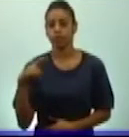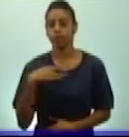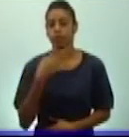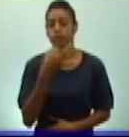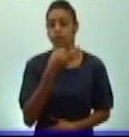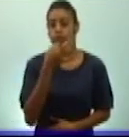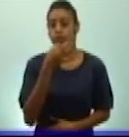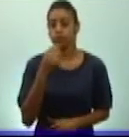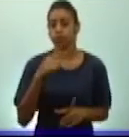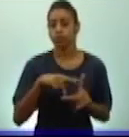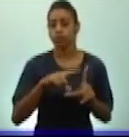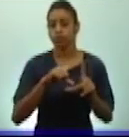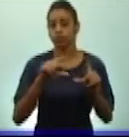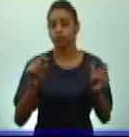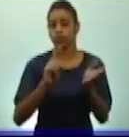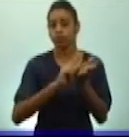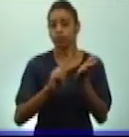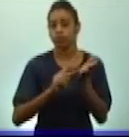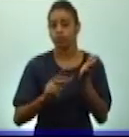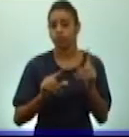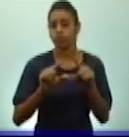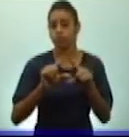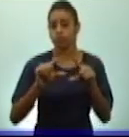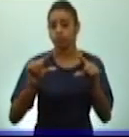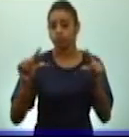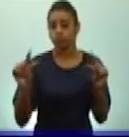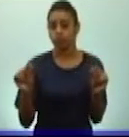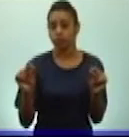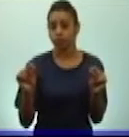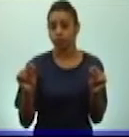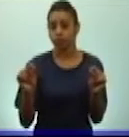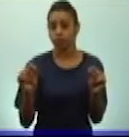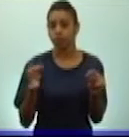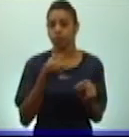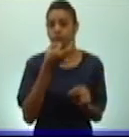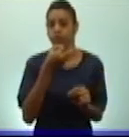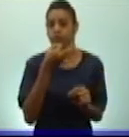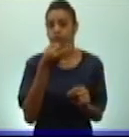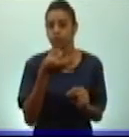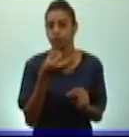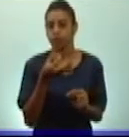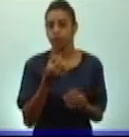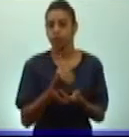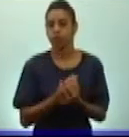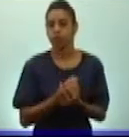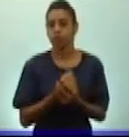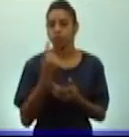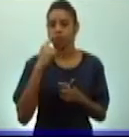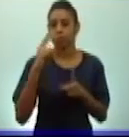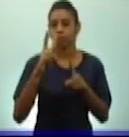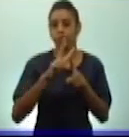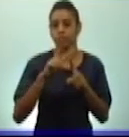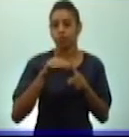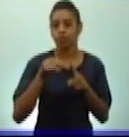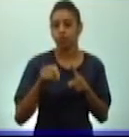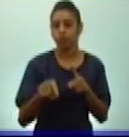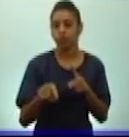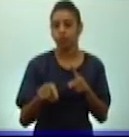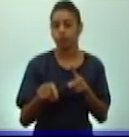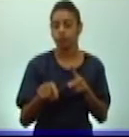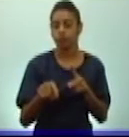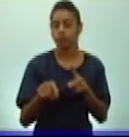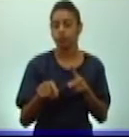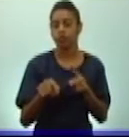entonces y vamos a dar lectura a un fragmento importante de este discurso. Creo que es este un